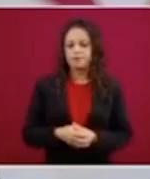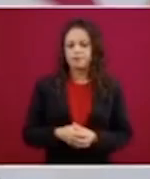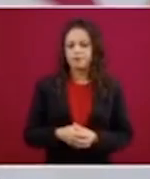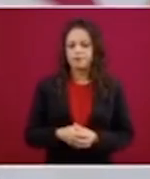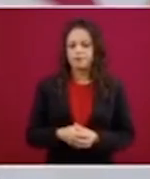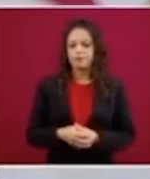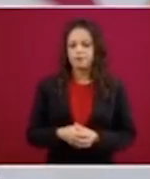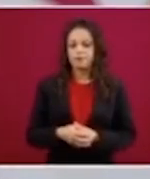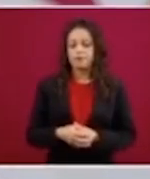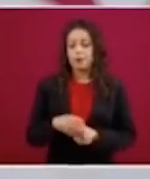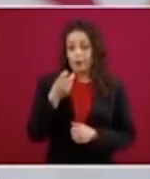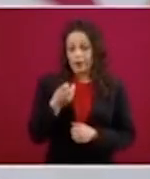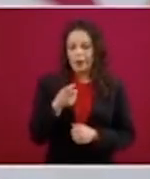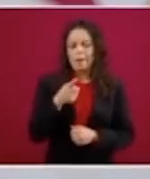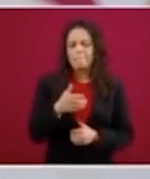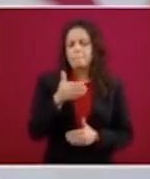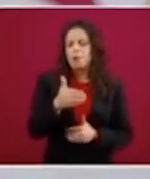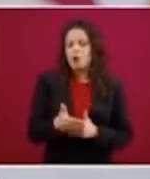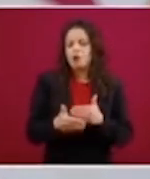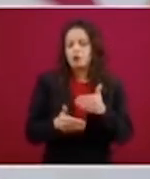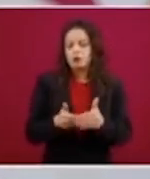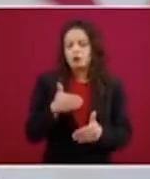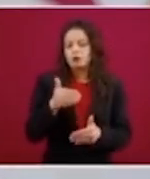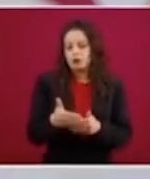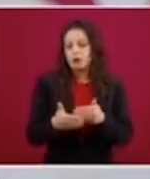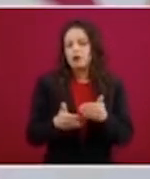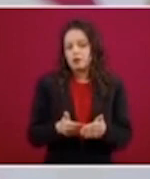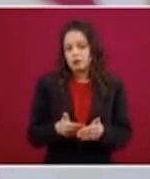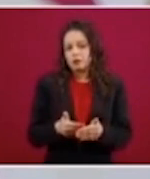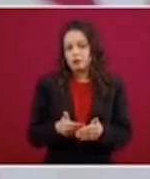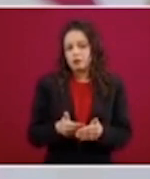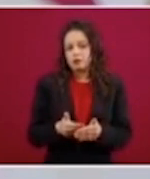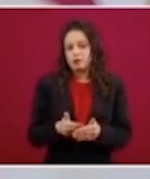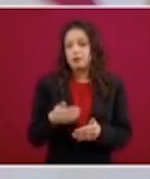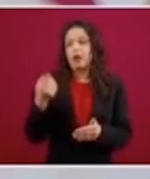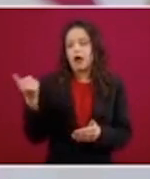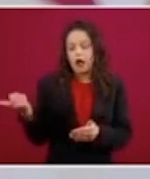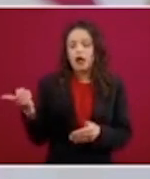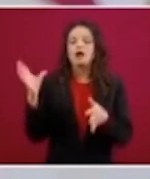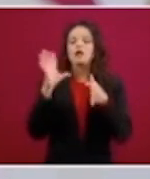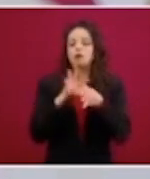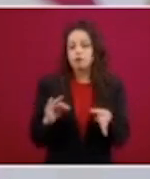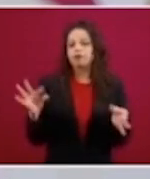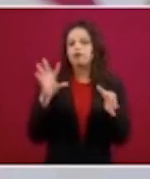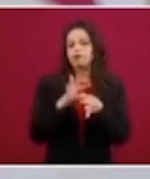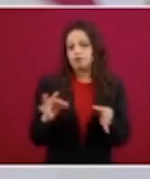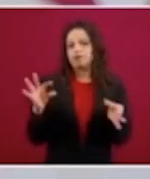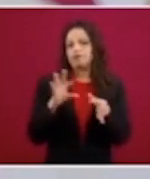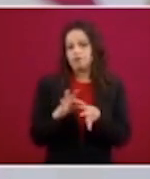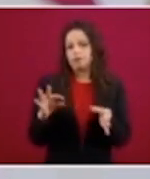existe todo un procedimiento que él explicó, lo cual